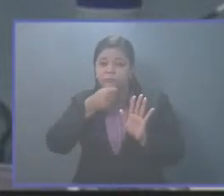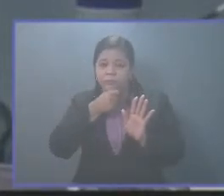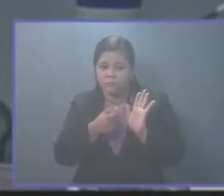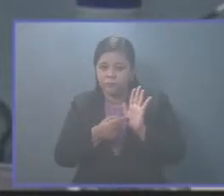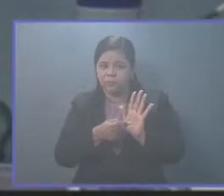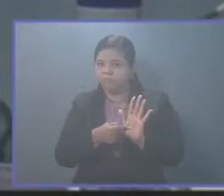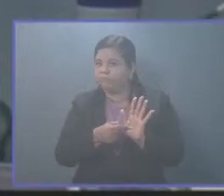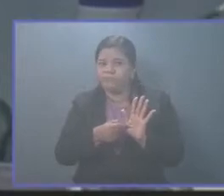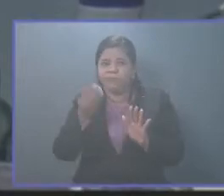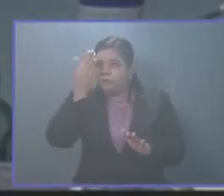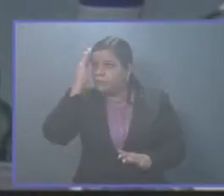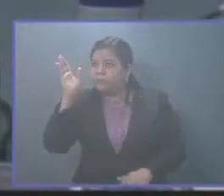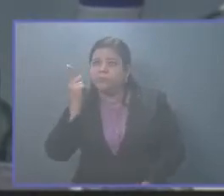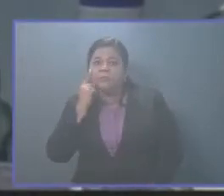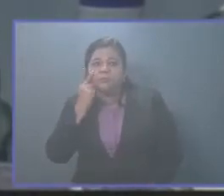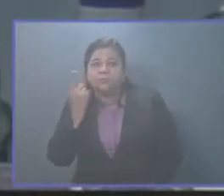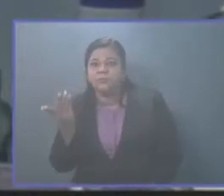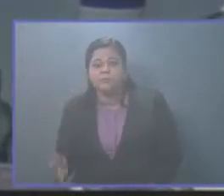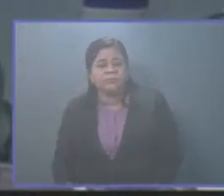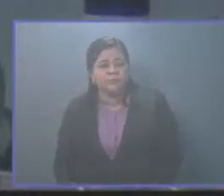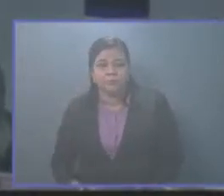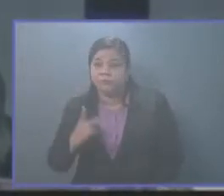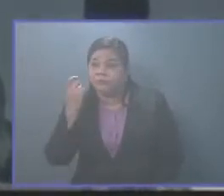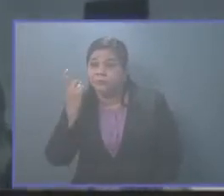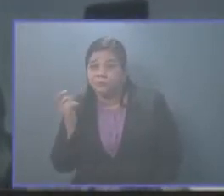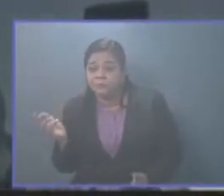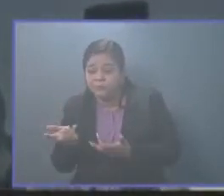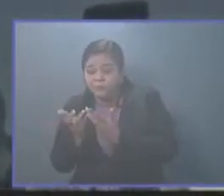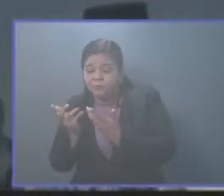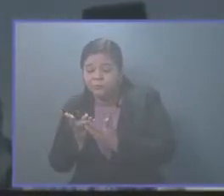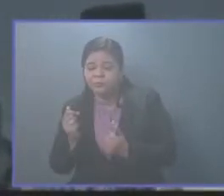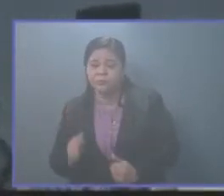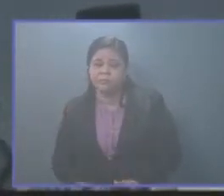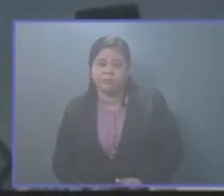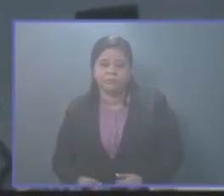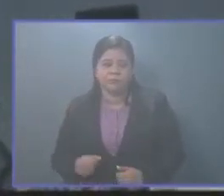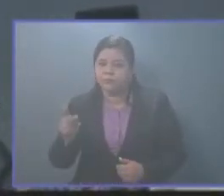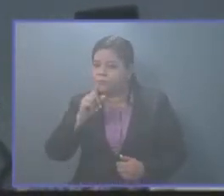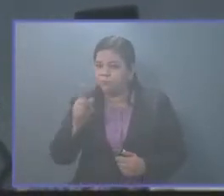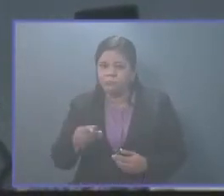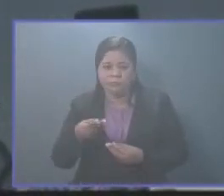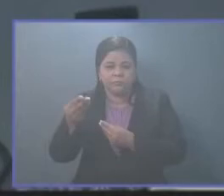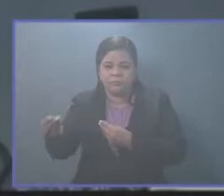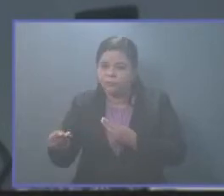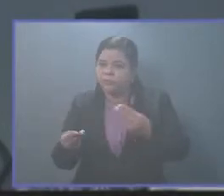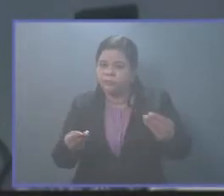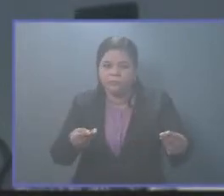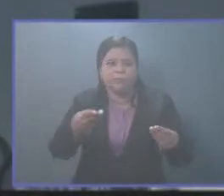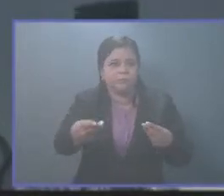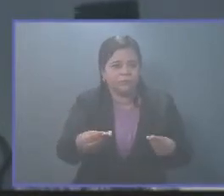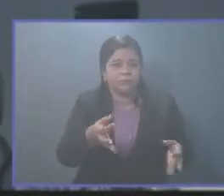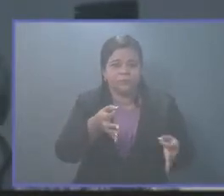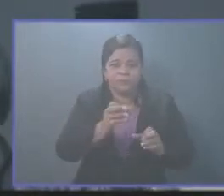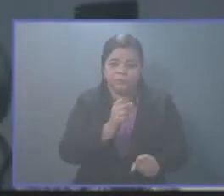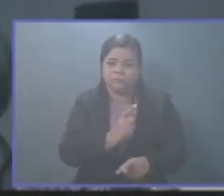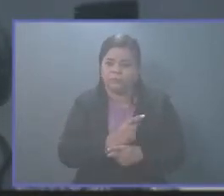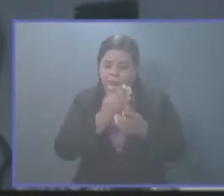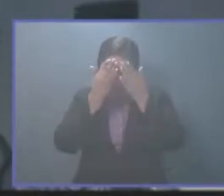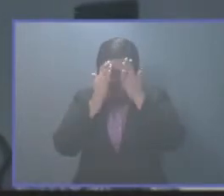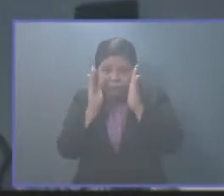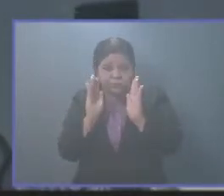que no se sabe dónde está, que no está auditado, que no está siendo canalizado o no fue canalizado, y no se